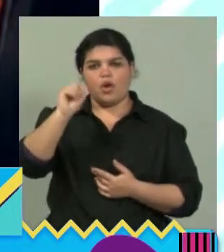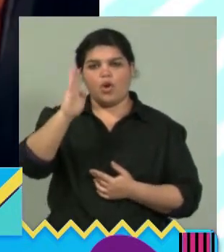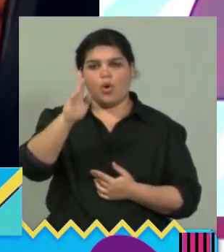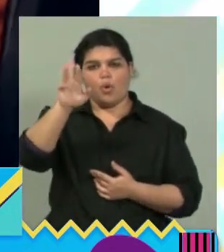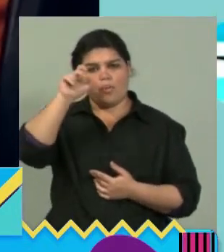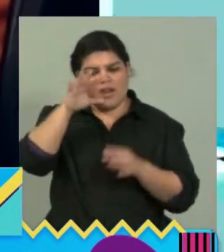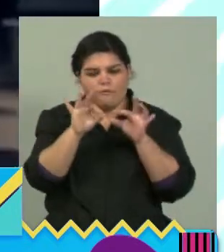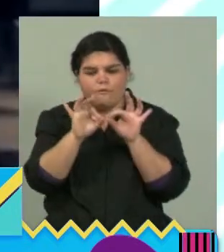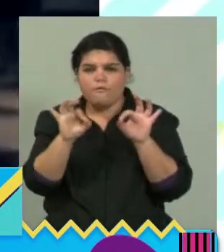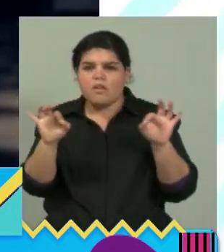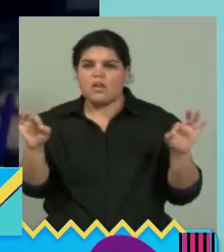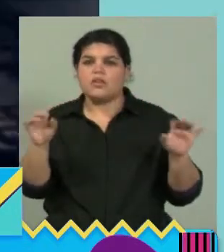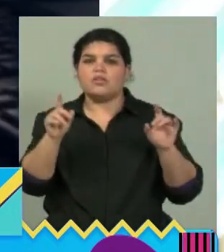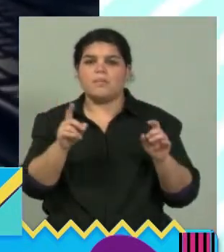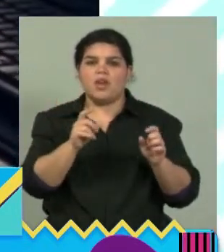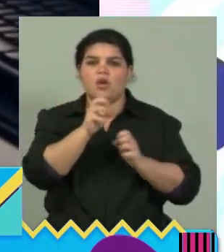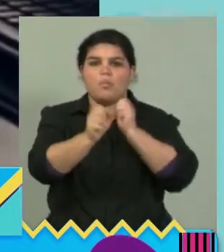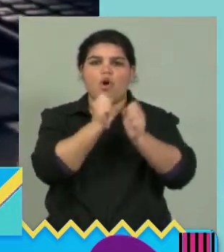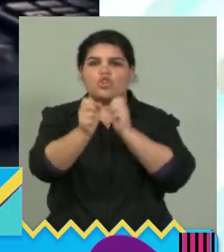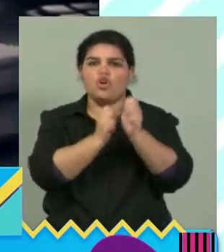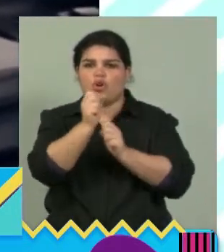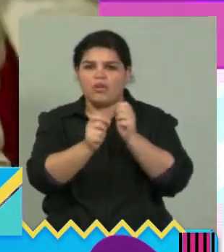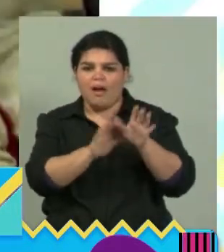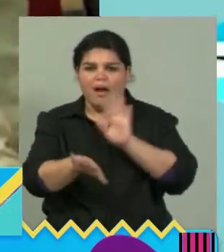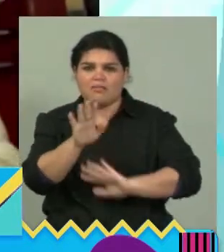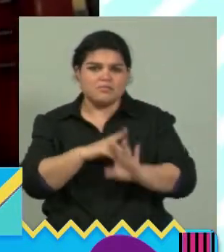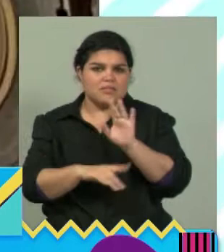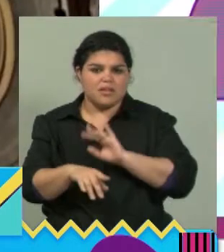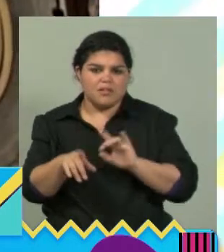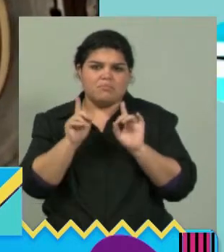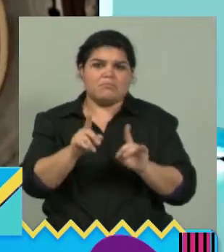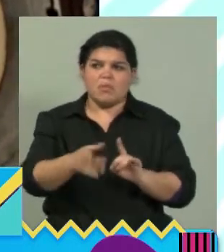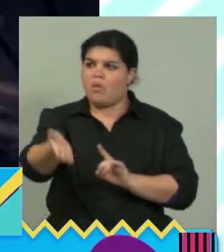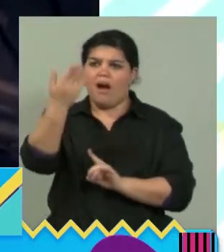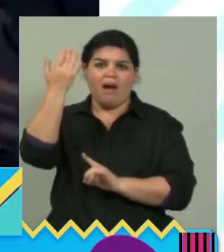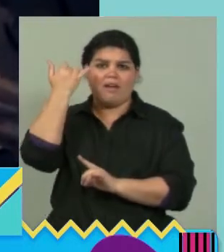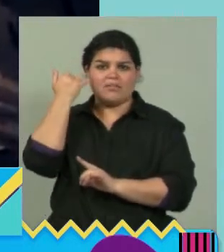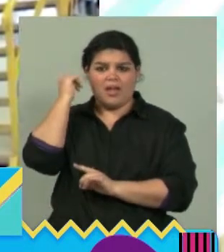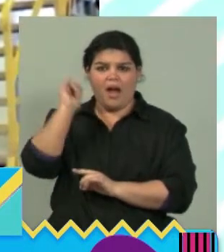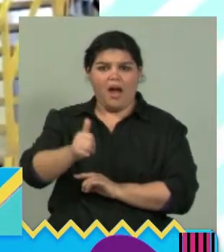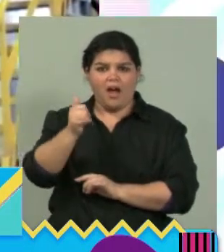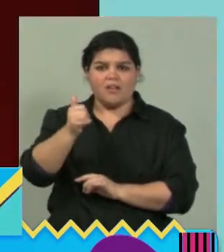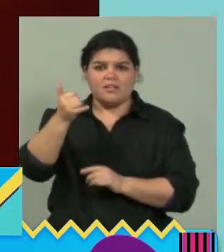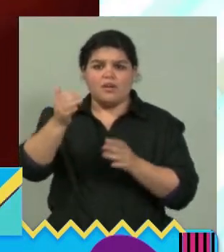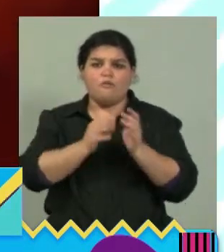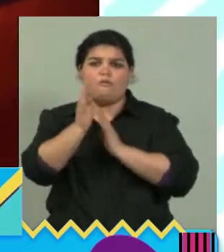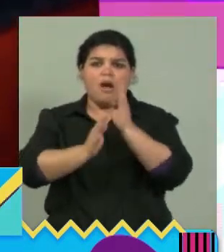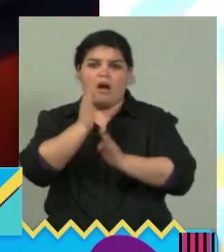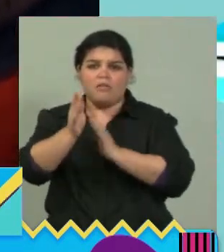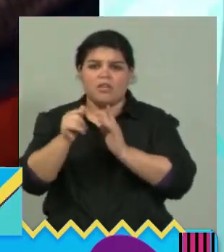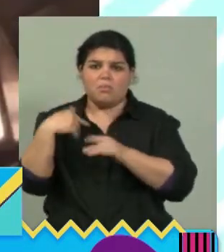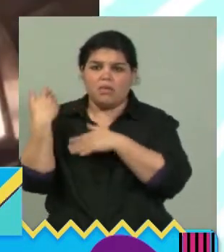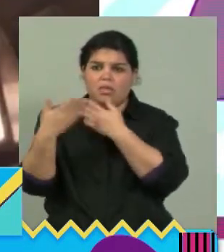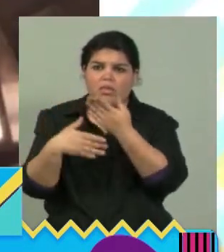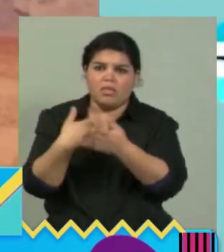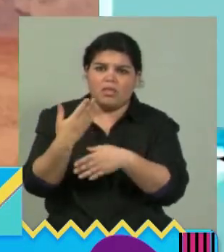para hacer motores. Como en alguna época hubieron grandes fábricas de motores eléctricos en la Argentina, desaparecieron con el tiempo. Creo que tienen